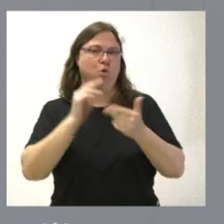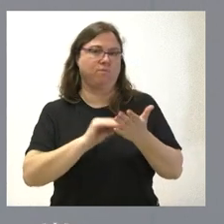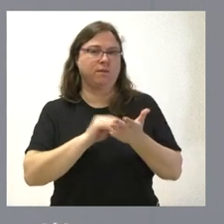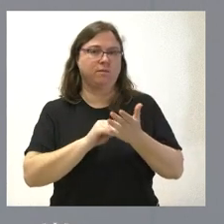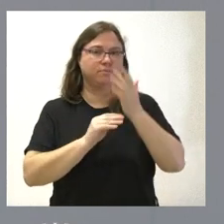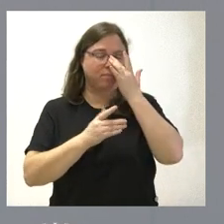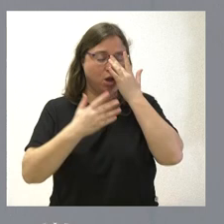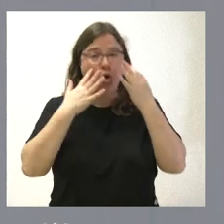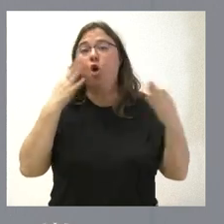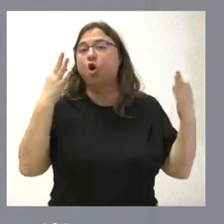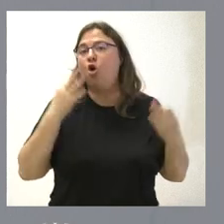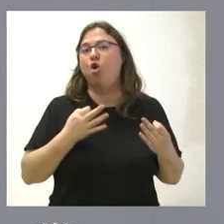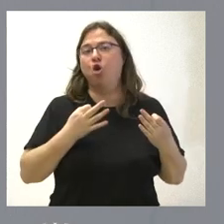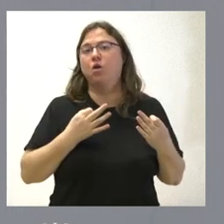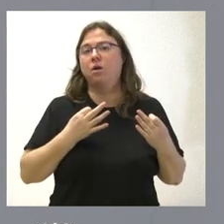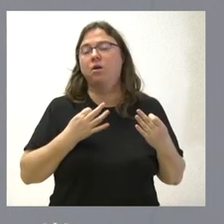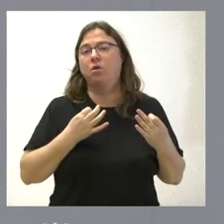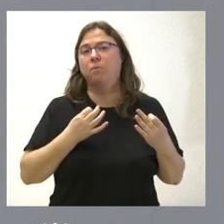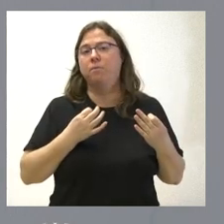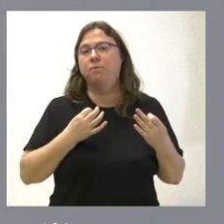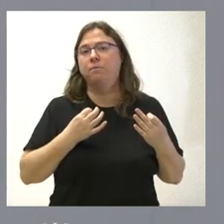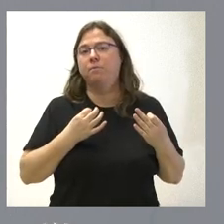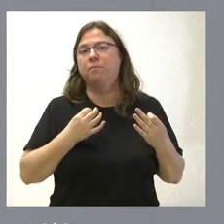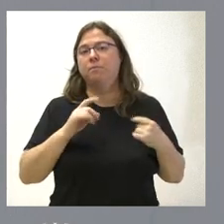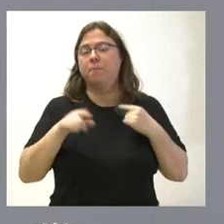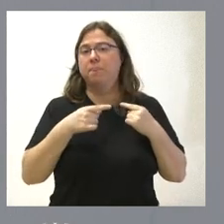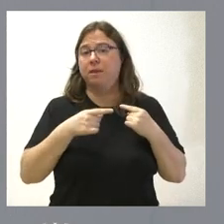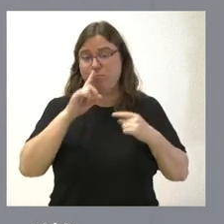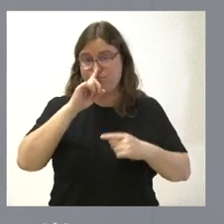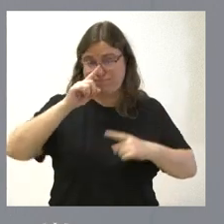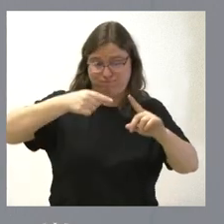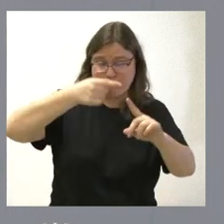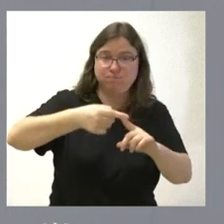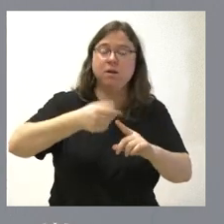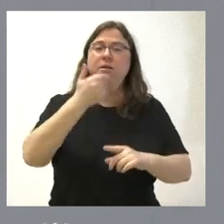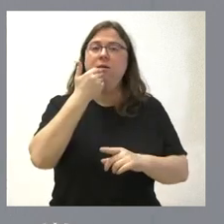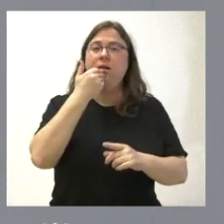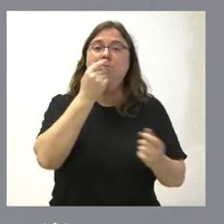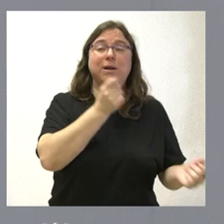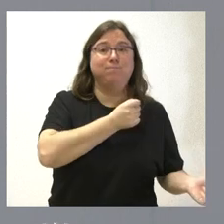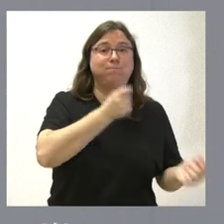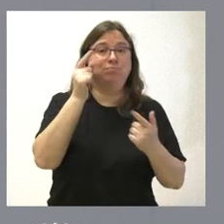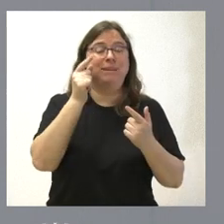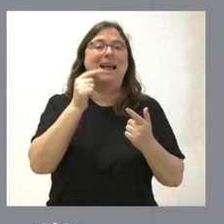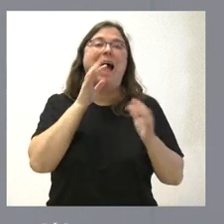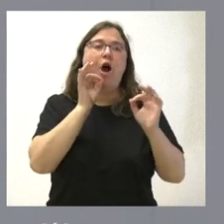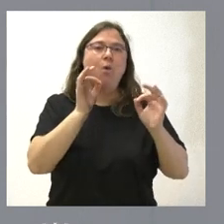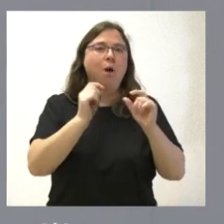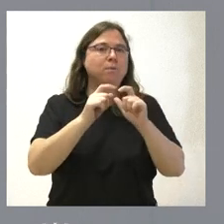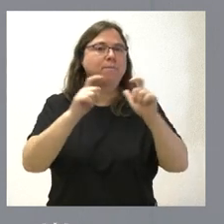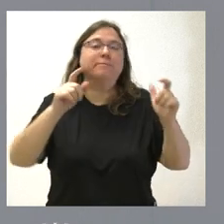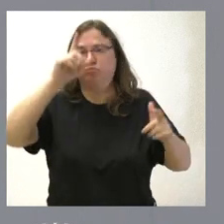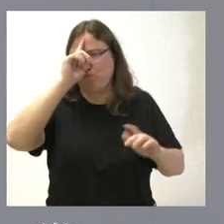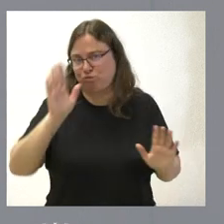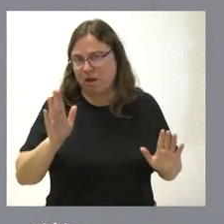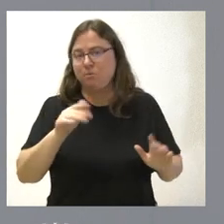lógicamente en el próximo ejercicio el nivel de crecimiento de las exportaciones puede que no sea el ritmo que hemos estado viviendo y Por